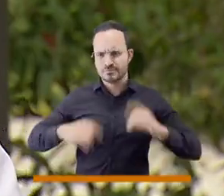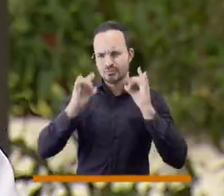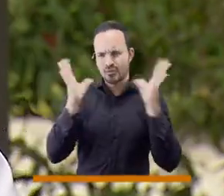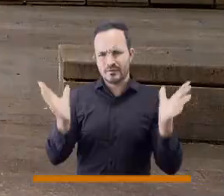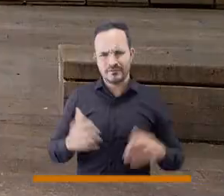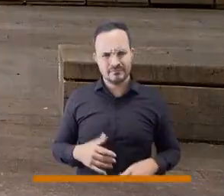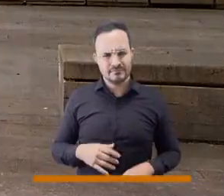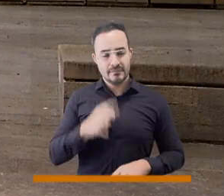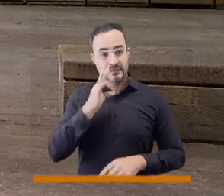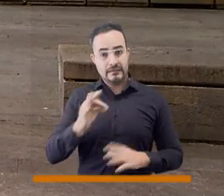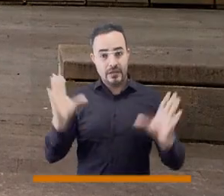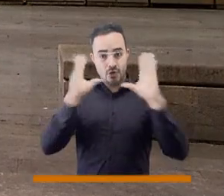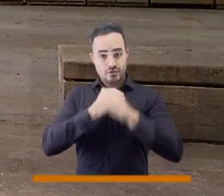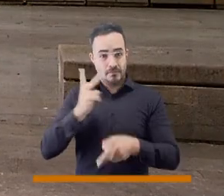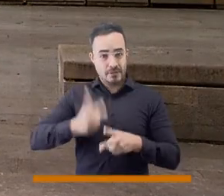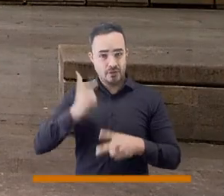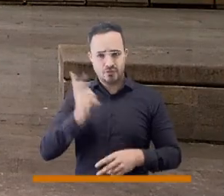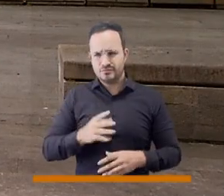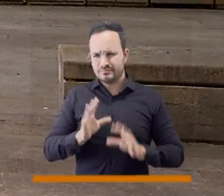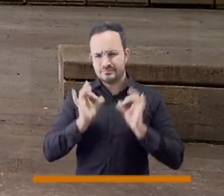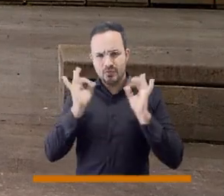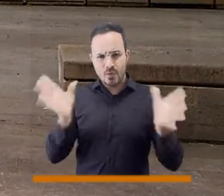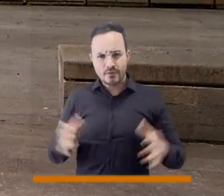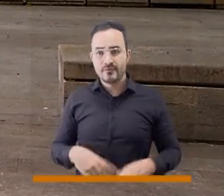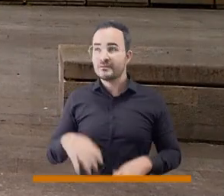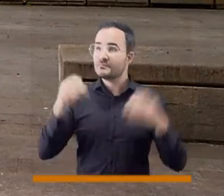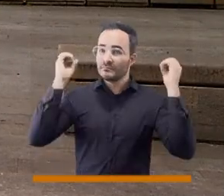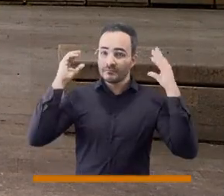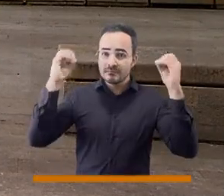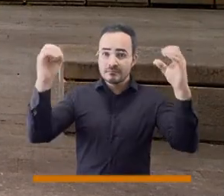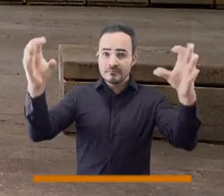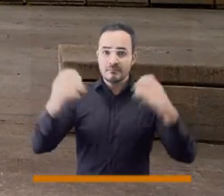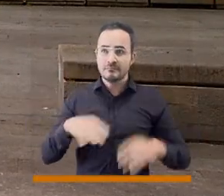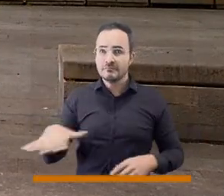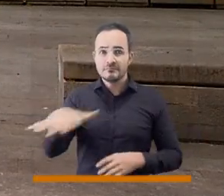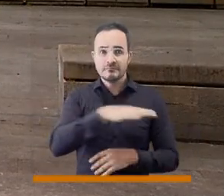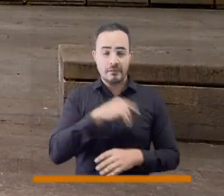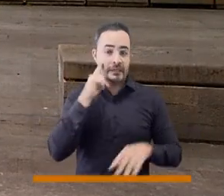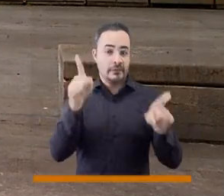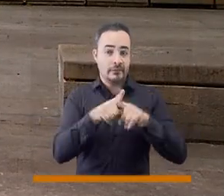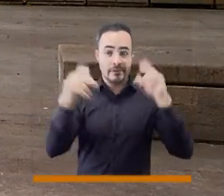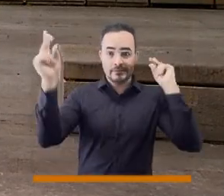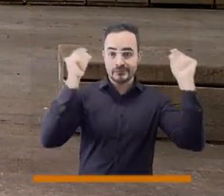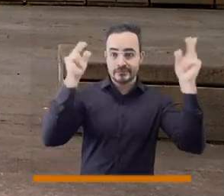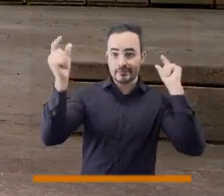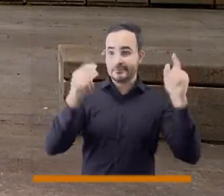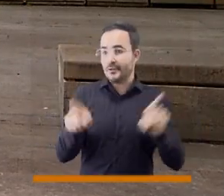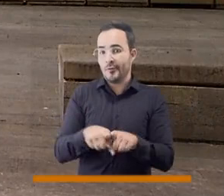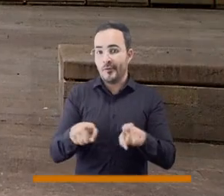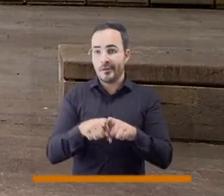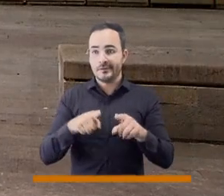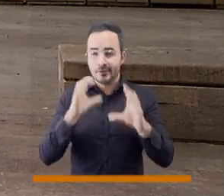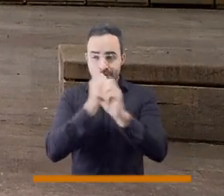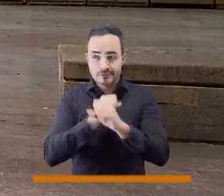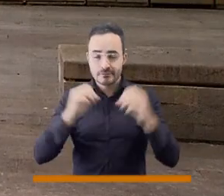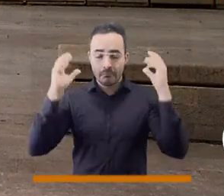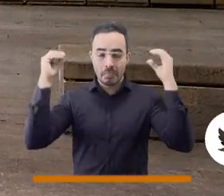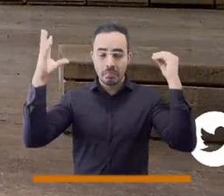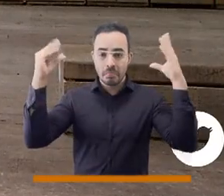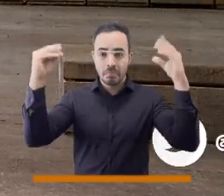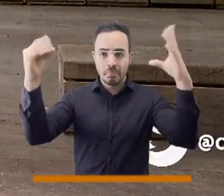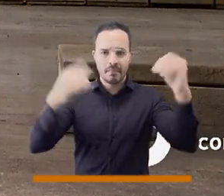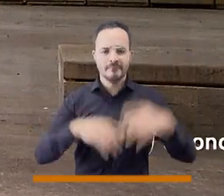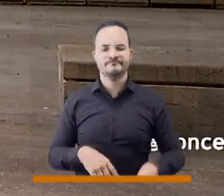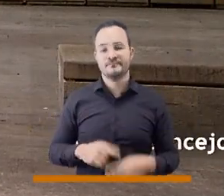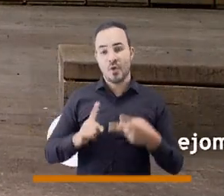las calles de Medellín en las noches y parece una discoteca esta ciudad, porque toda la mayoría, el 10, el 15% de las luminarias de Medellín están